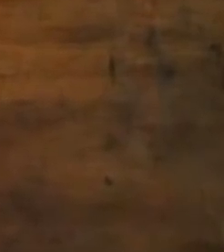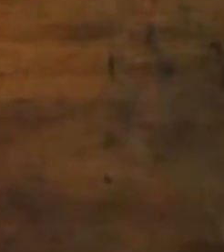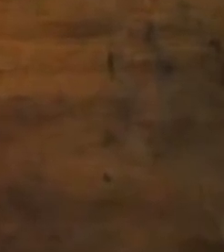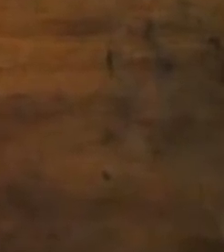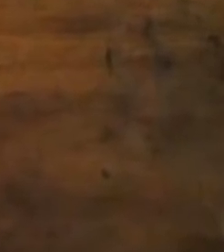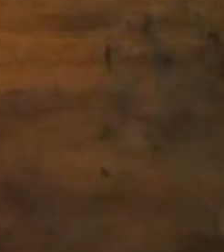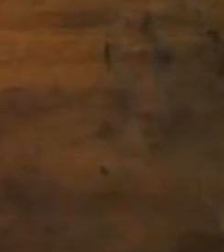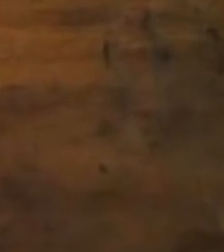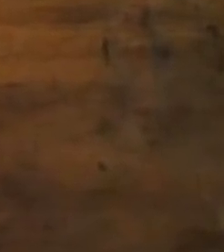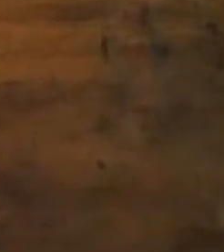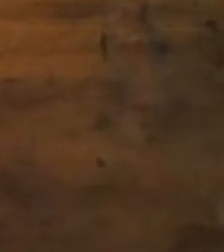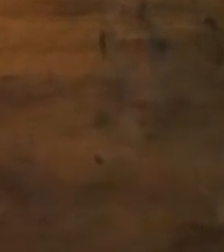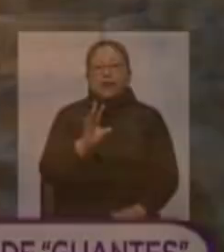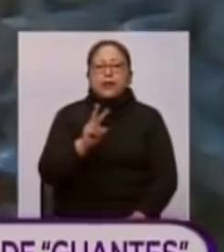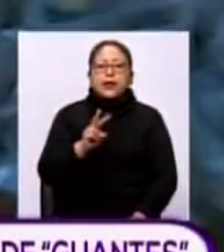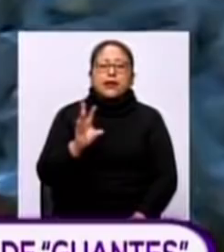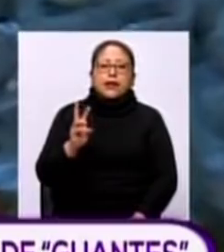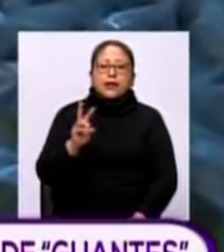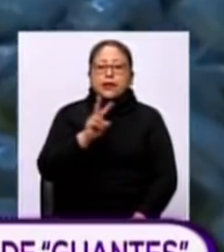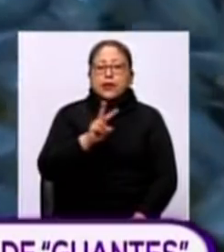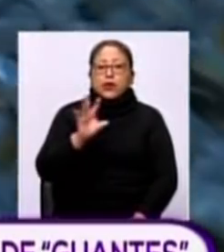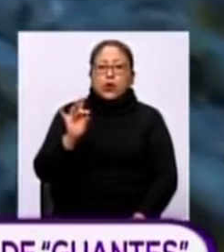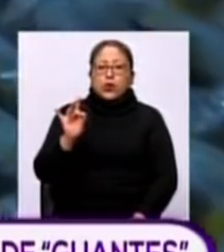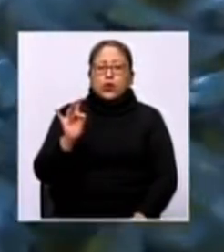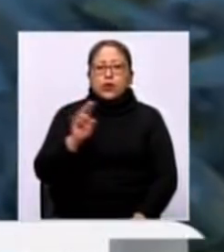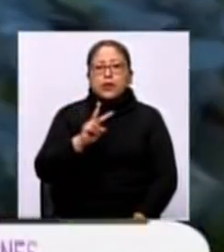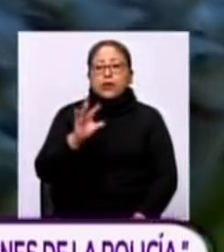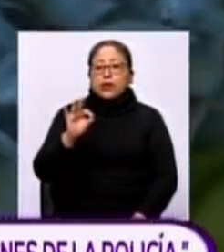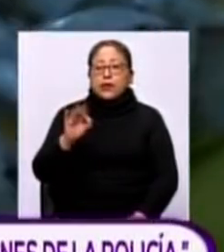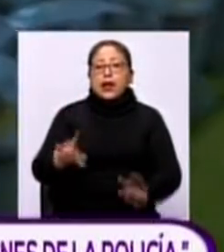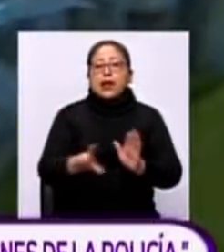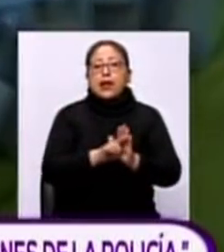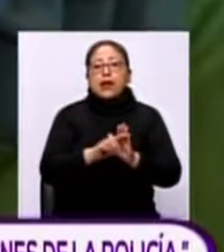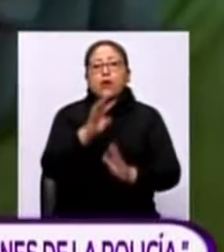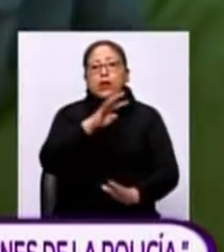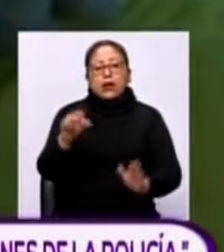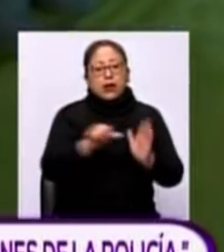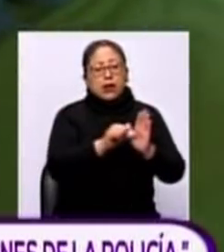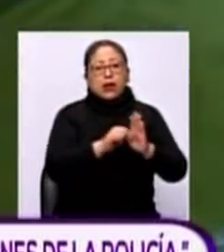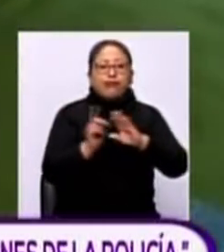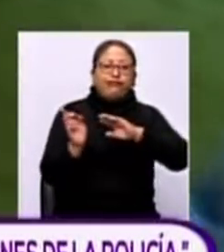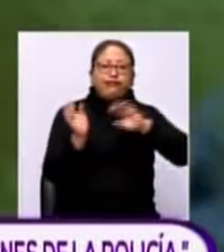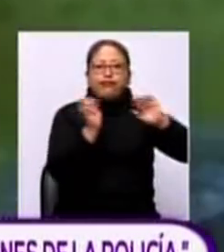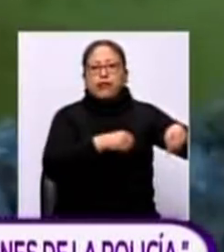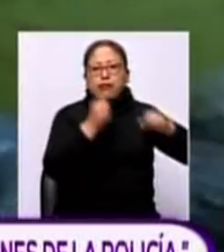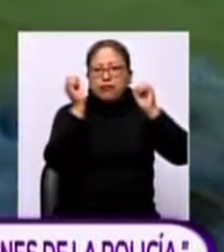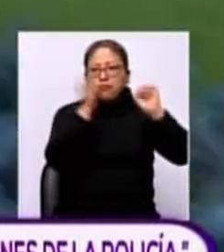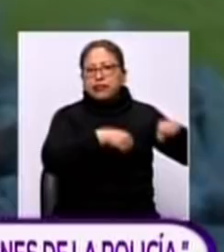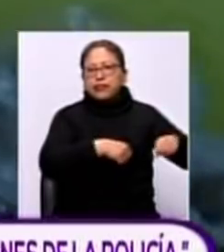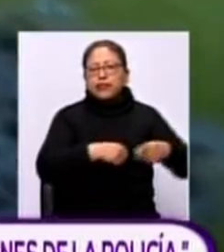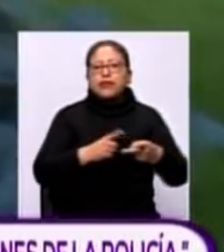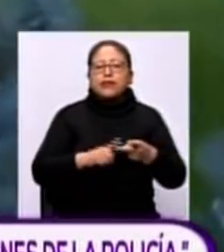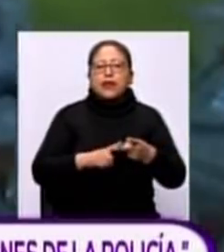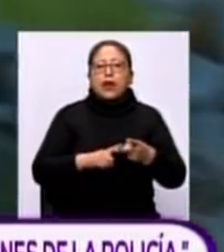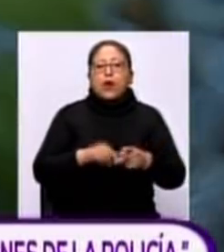a declarar, tener que ir precisamente a ese país a explicar precisamente qué es lo que pasó con